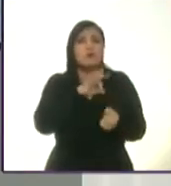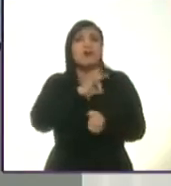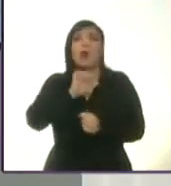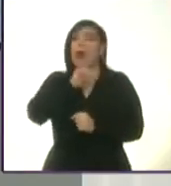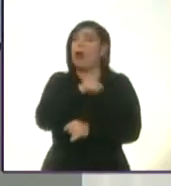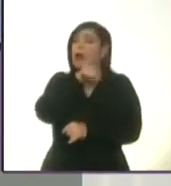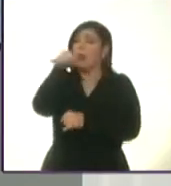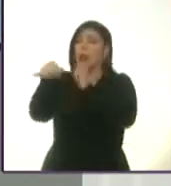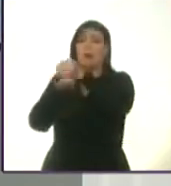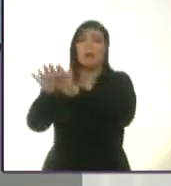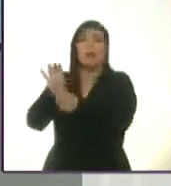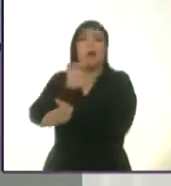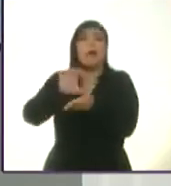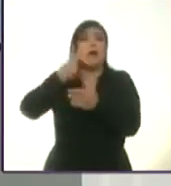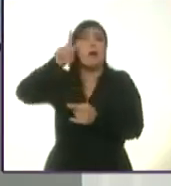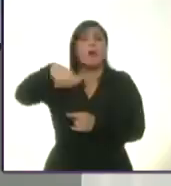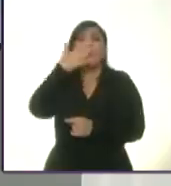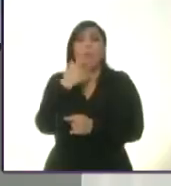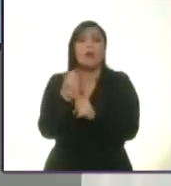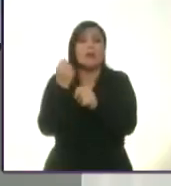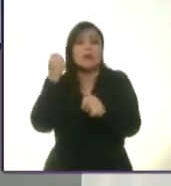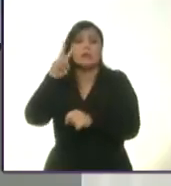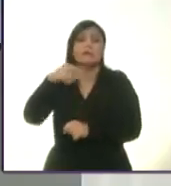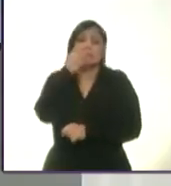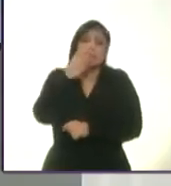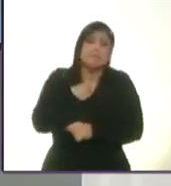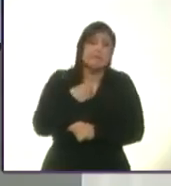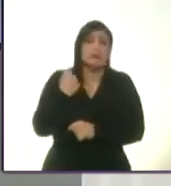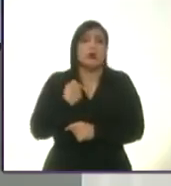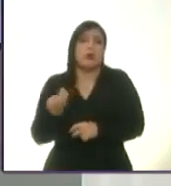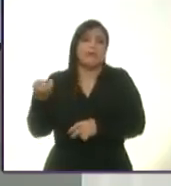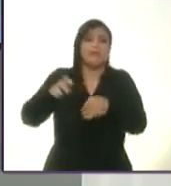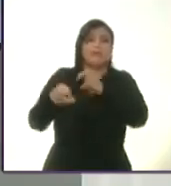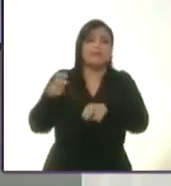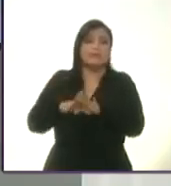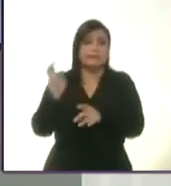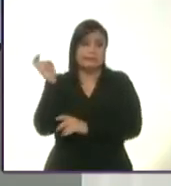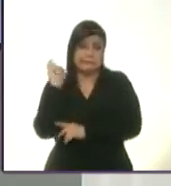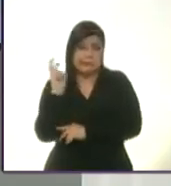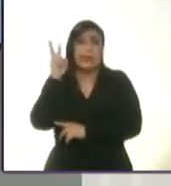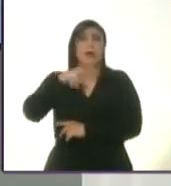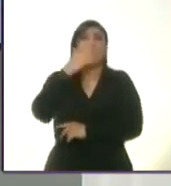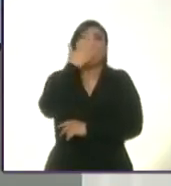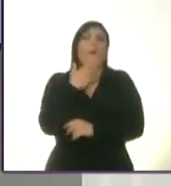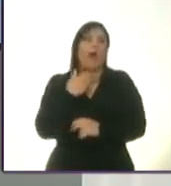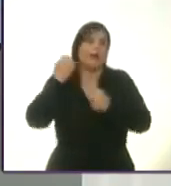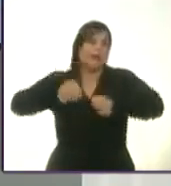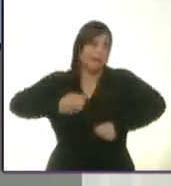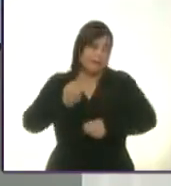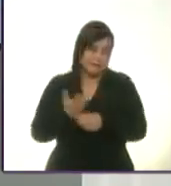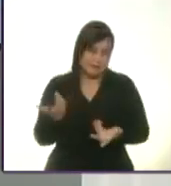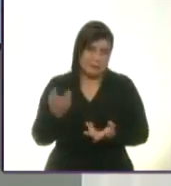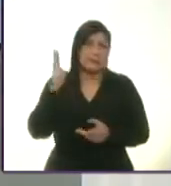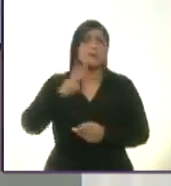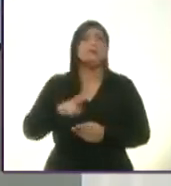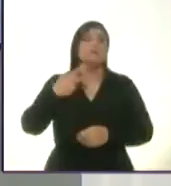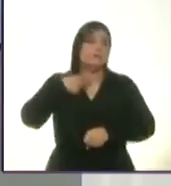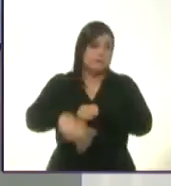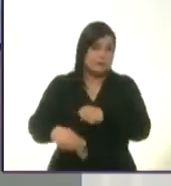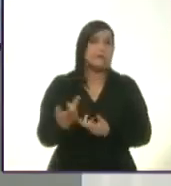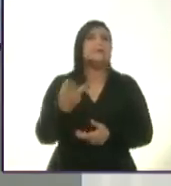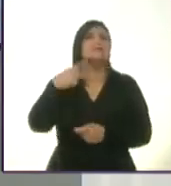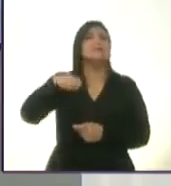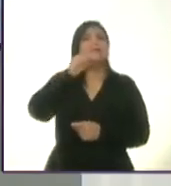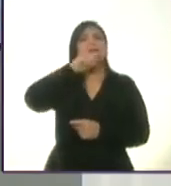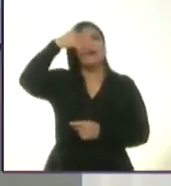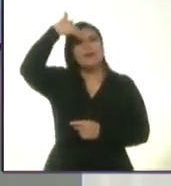donde no hay transporte público y no queda de otra más que usar el microbús que es de mala calidad e inseguro sabemos de sobra que el gobierno